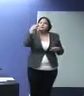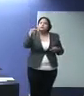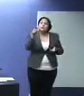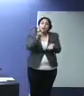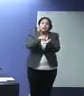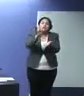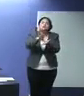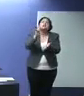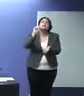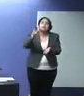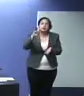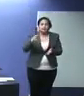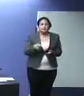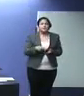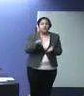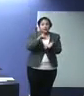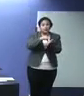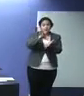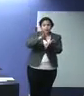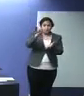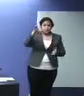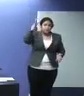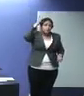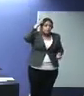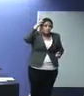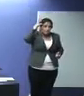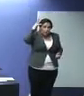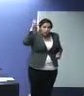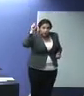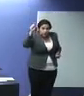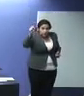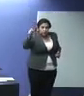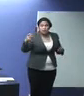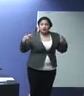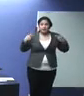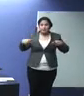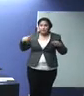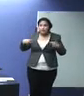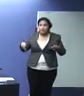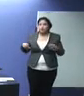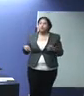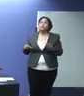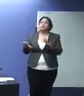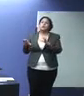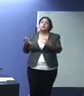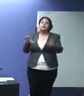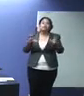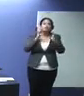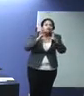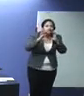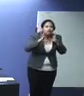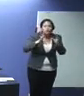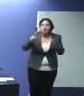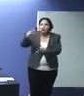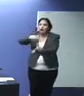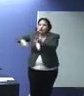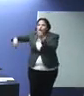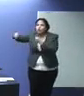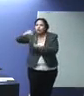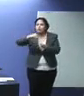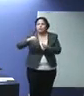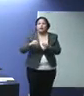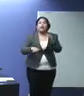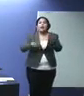discapacidad es un concepto que evoluciona y que resulta de la interacción entre las personas con deficiencias y